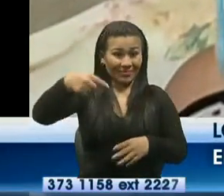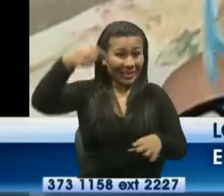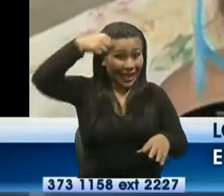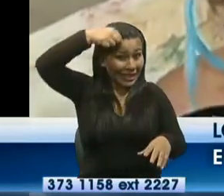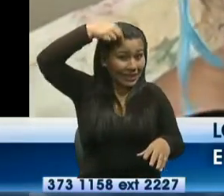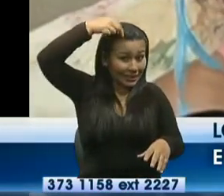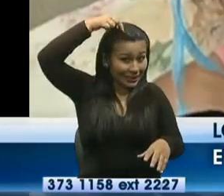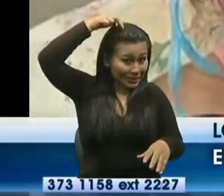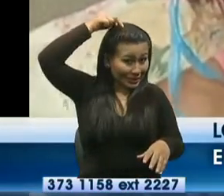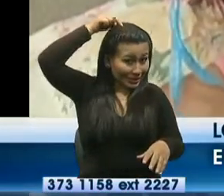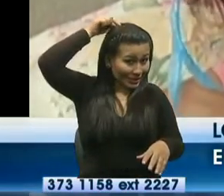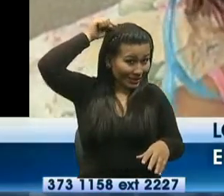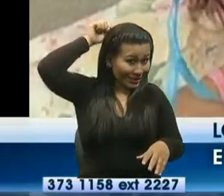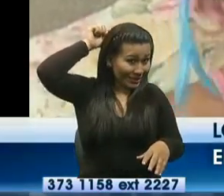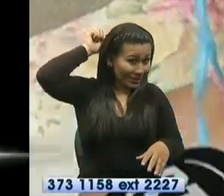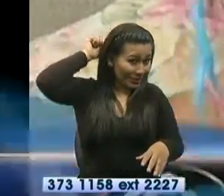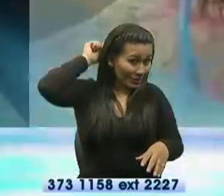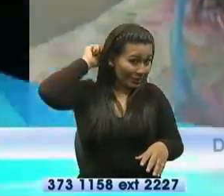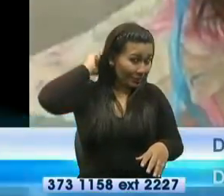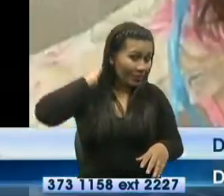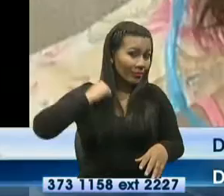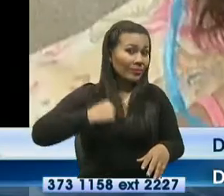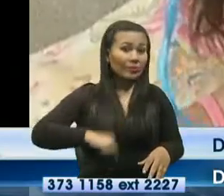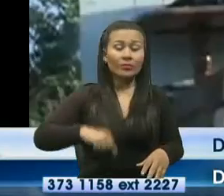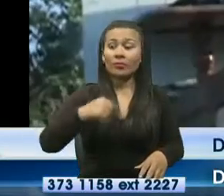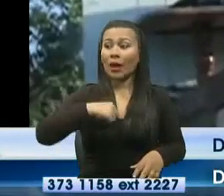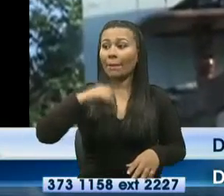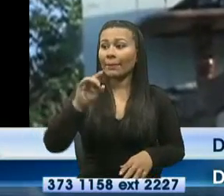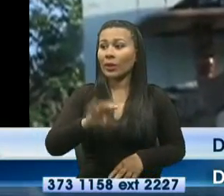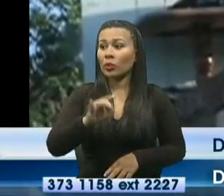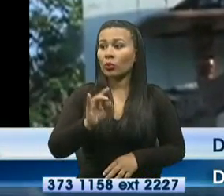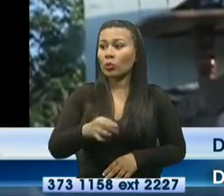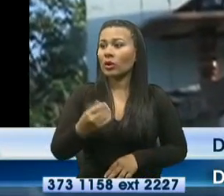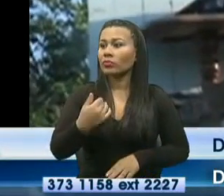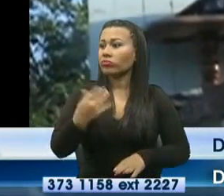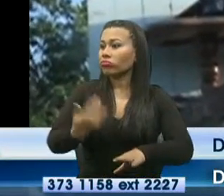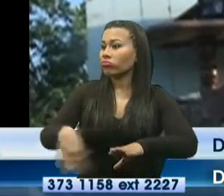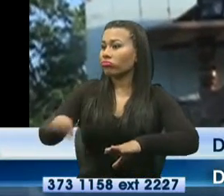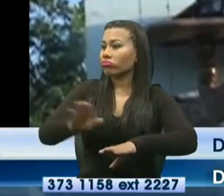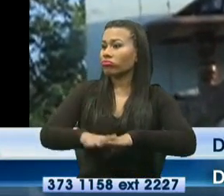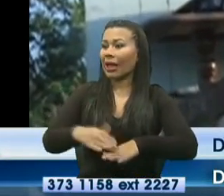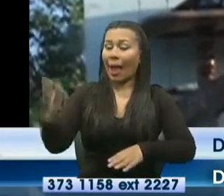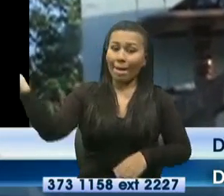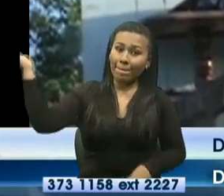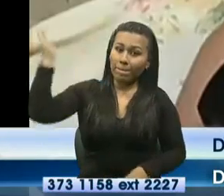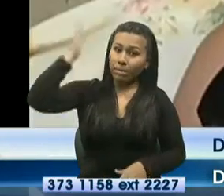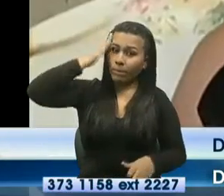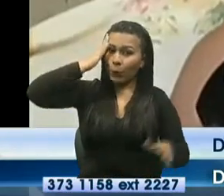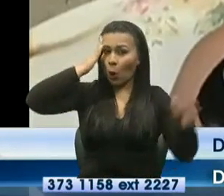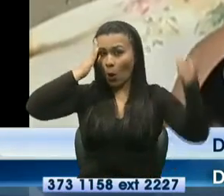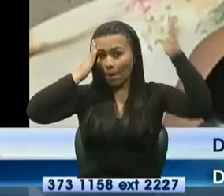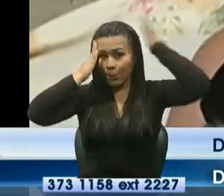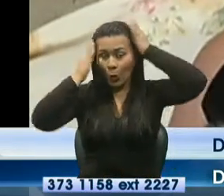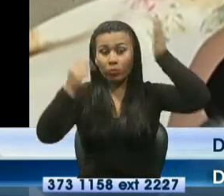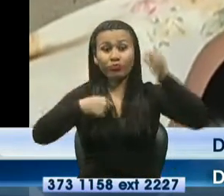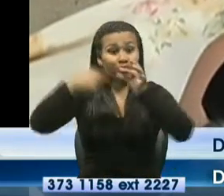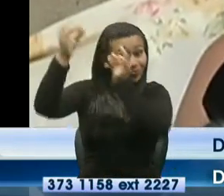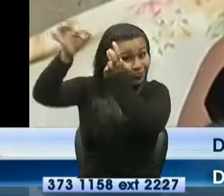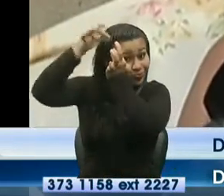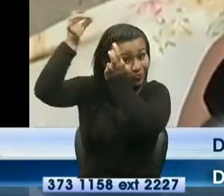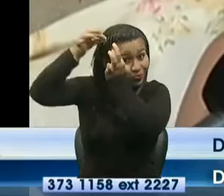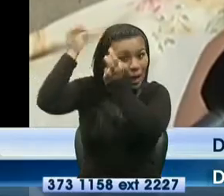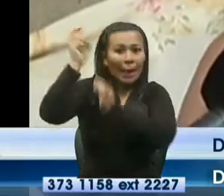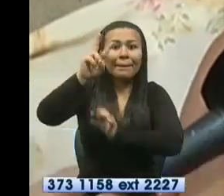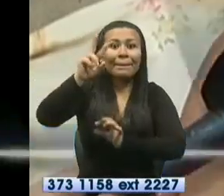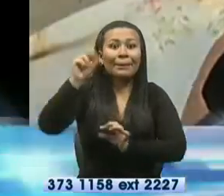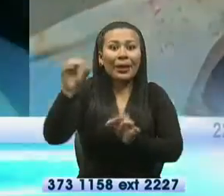esto recibí, no sé, todo lo que me cayó aquí, esto me cayó encima de paredes de cemento. Me cogieron 20 puntos, creo,